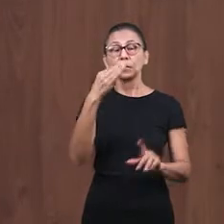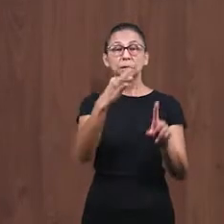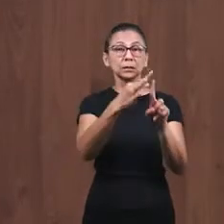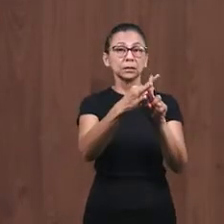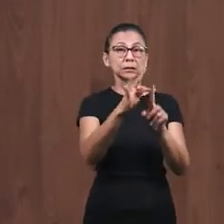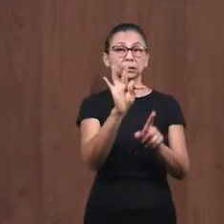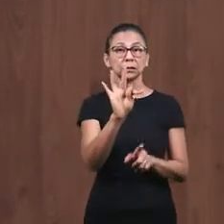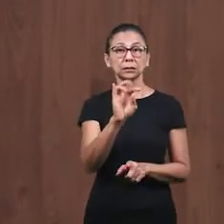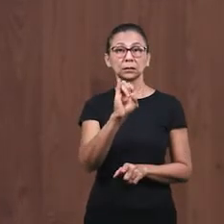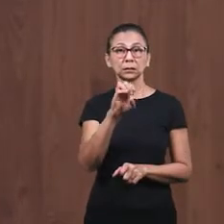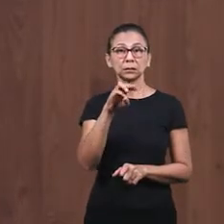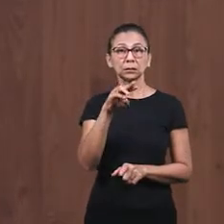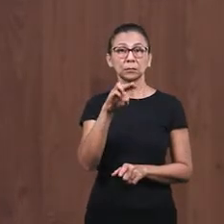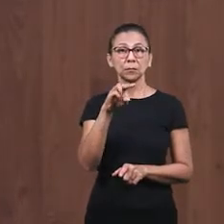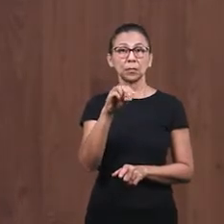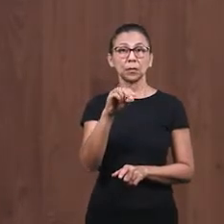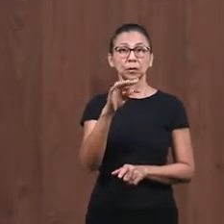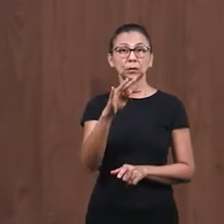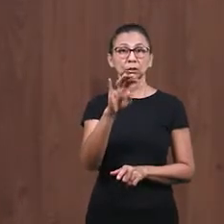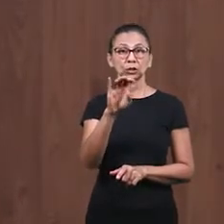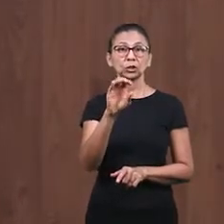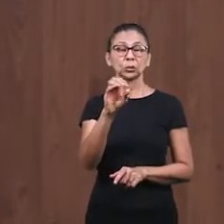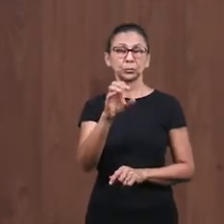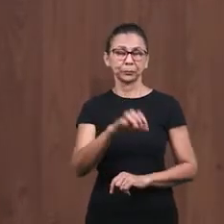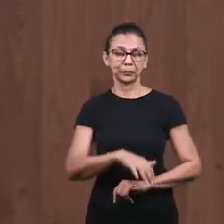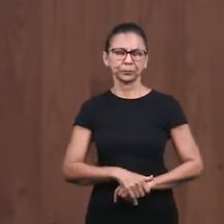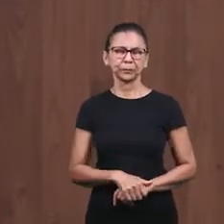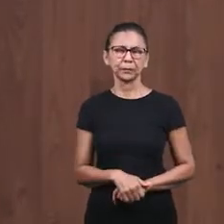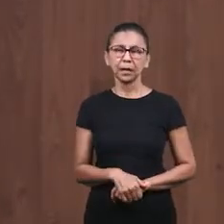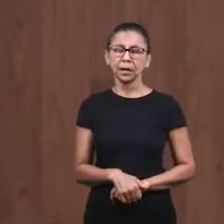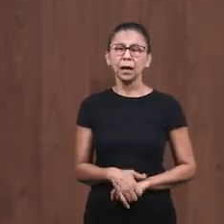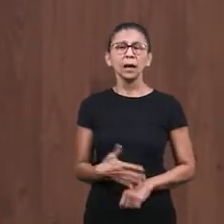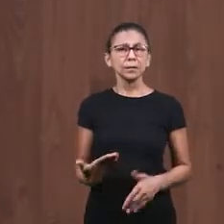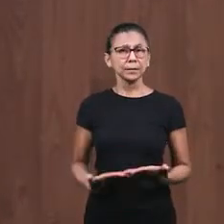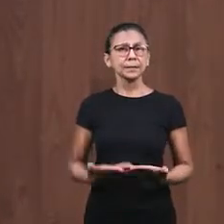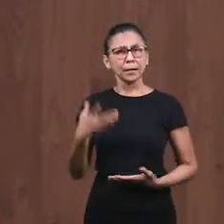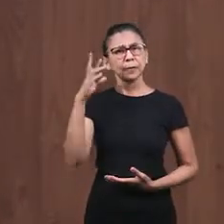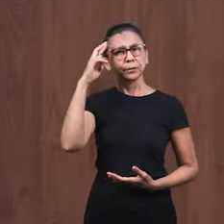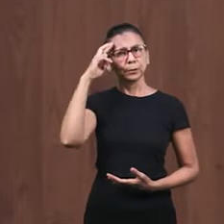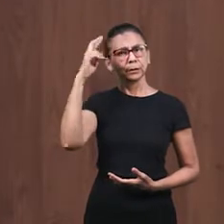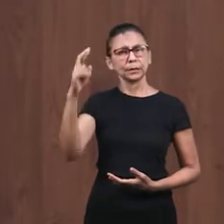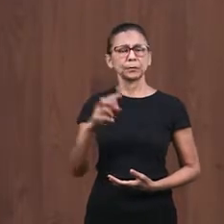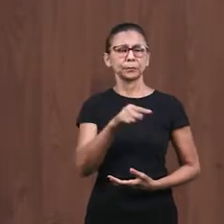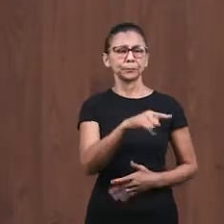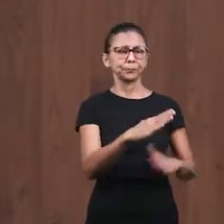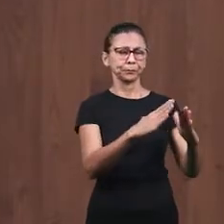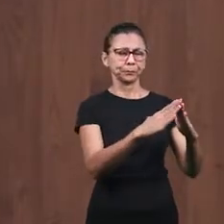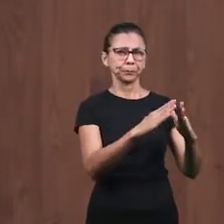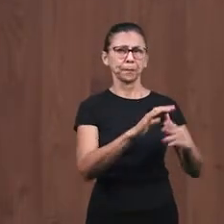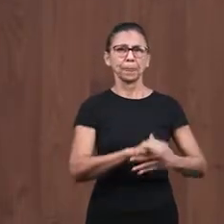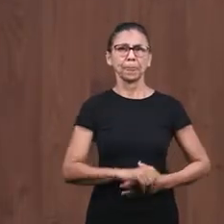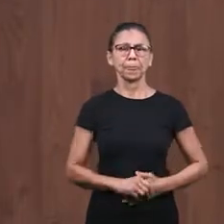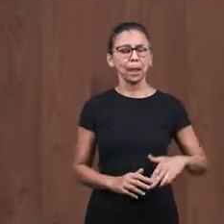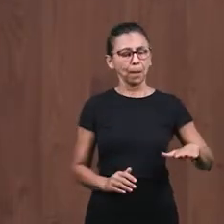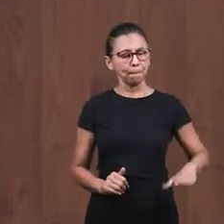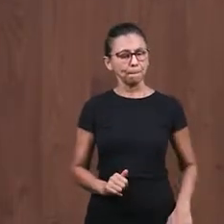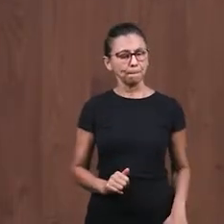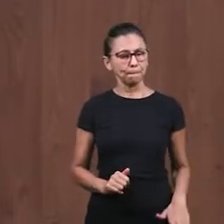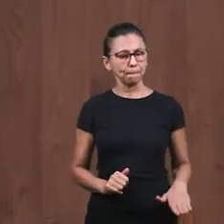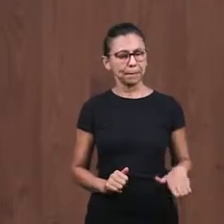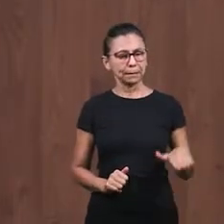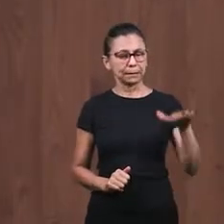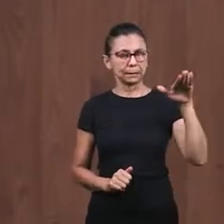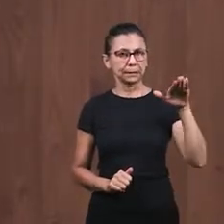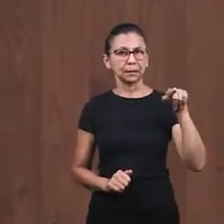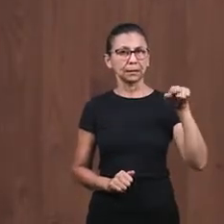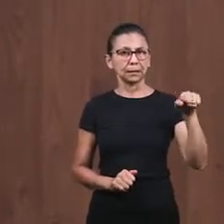llamado Timoteo. Timoteo era un siervo del Señor que él creció en un hogar que apenas su mamá